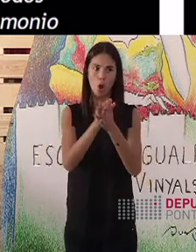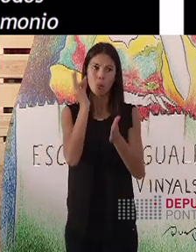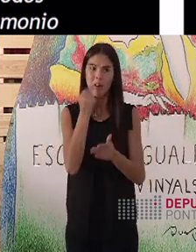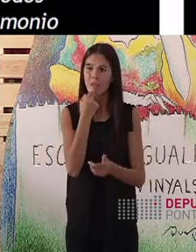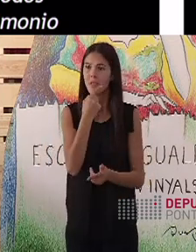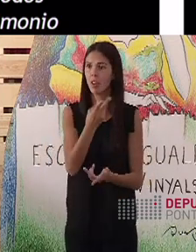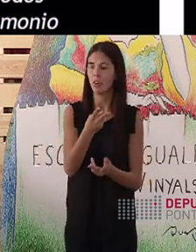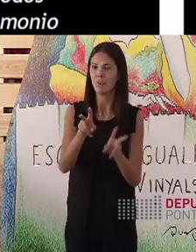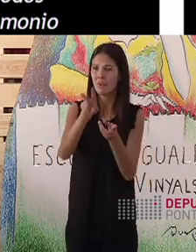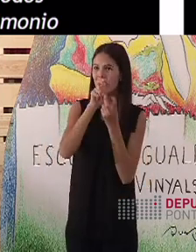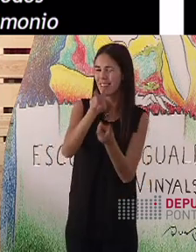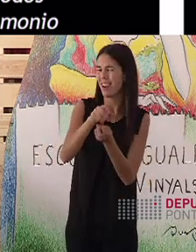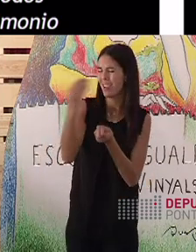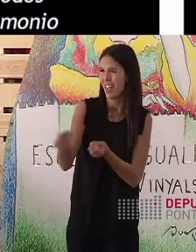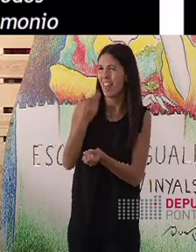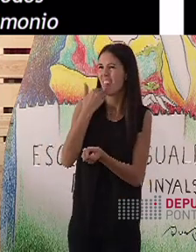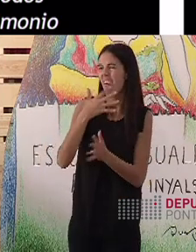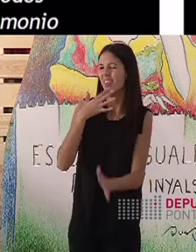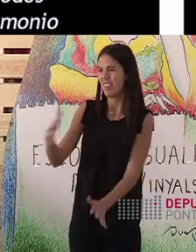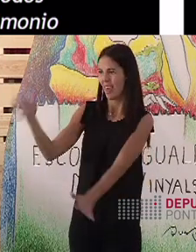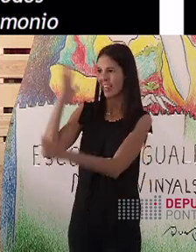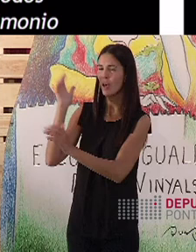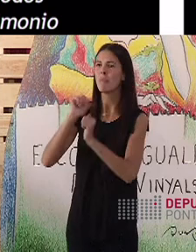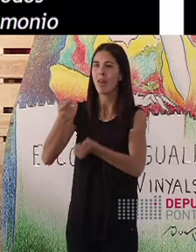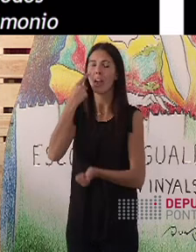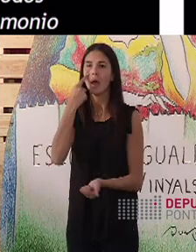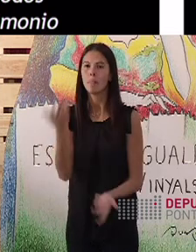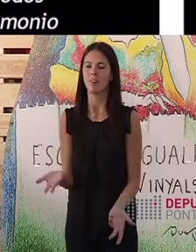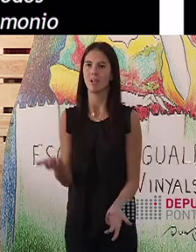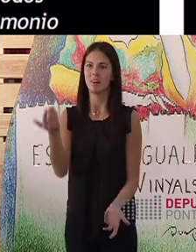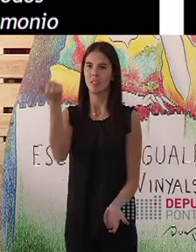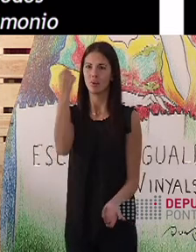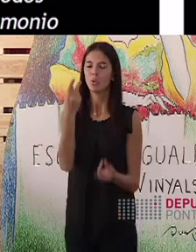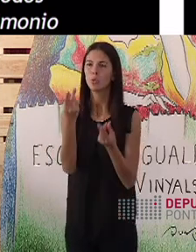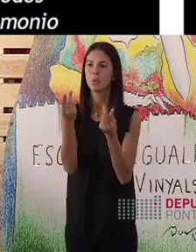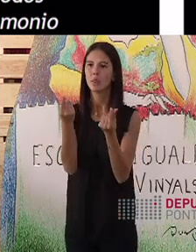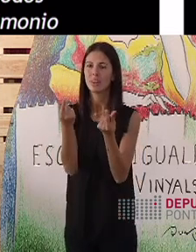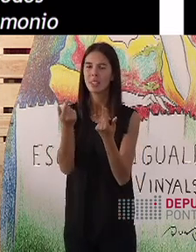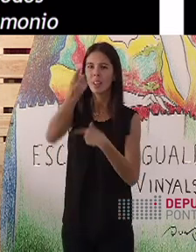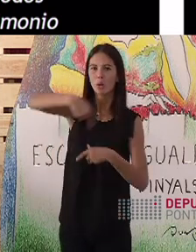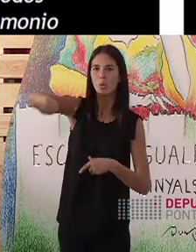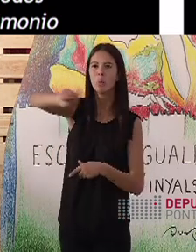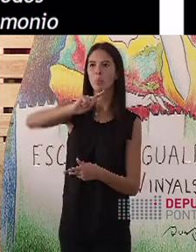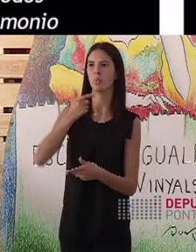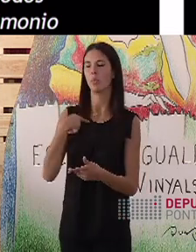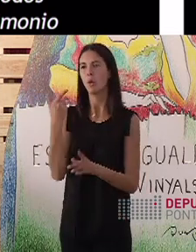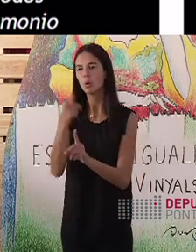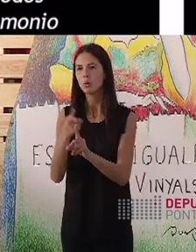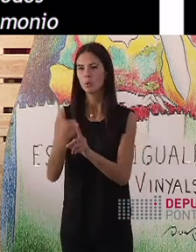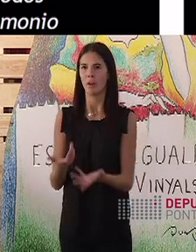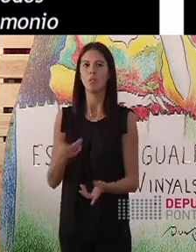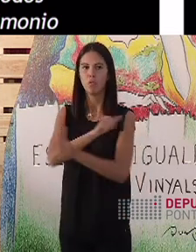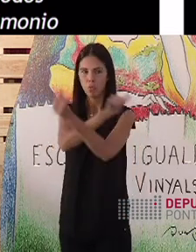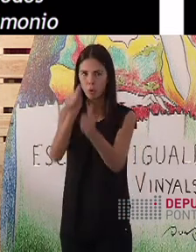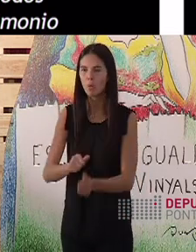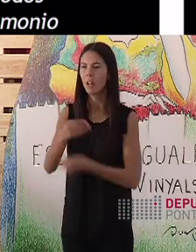memorias de Fiscalía, xa levan dicindo casi 10 anos, señores, rastreamos o diñeiro. Hai maneiras de facer investigacións